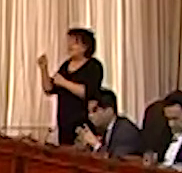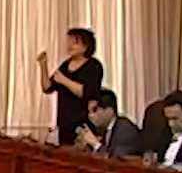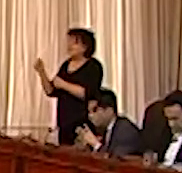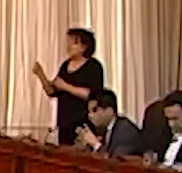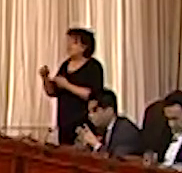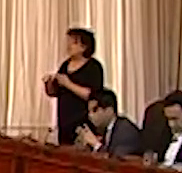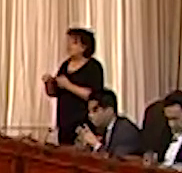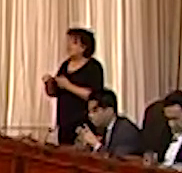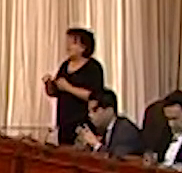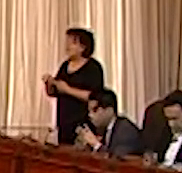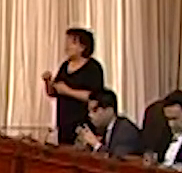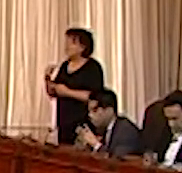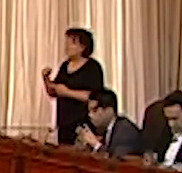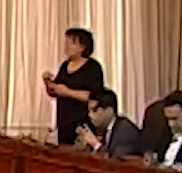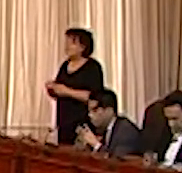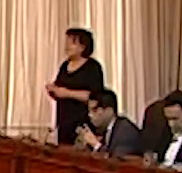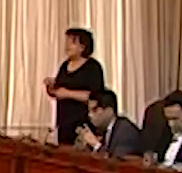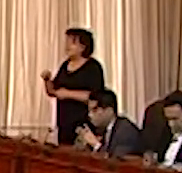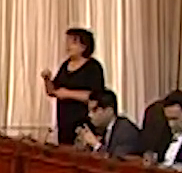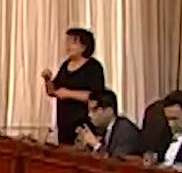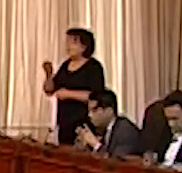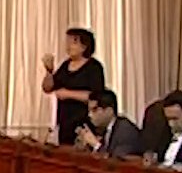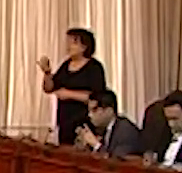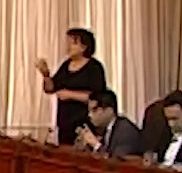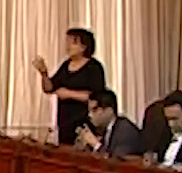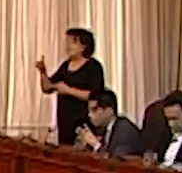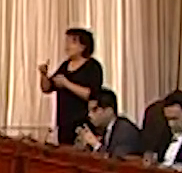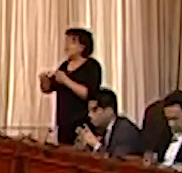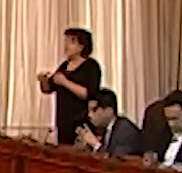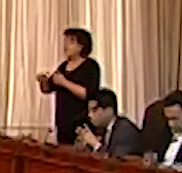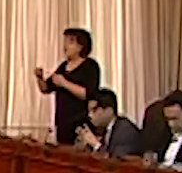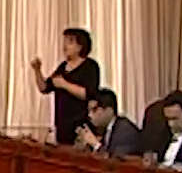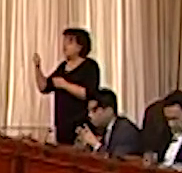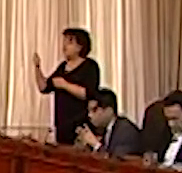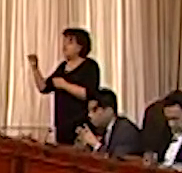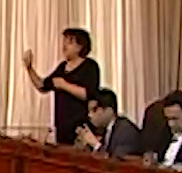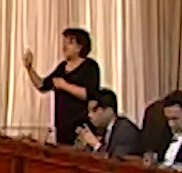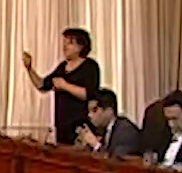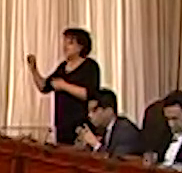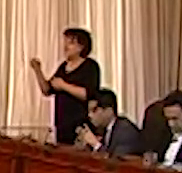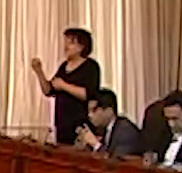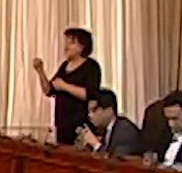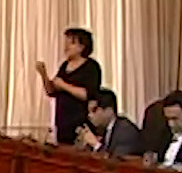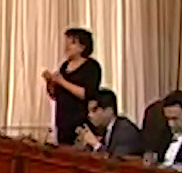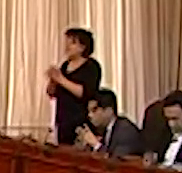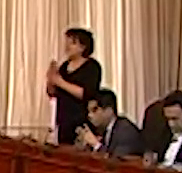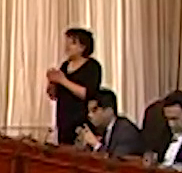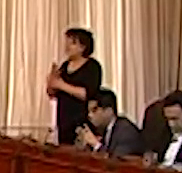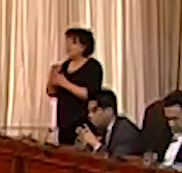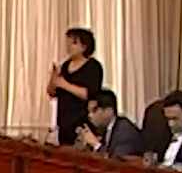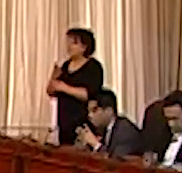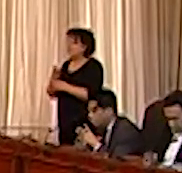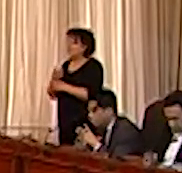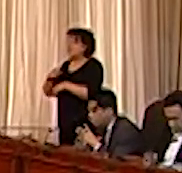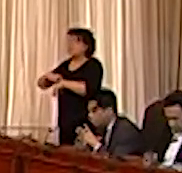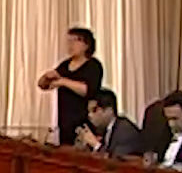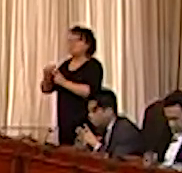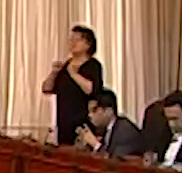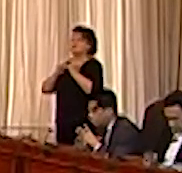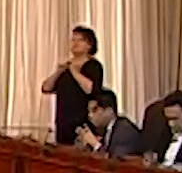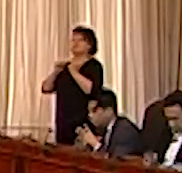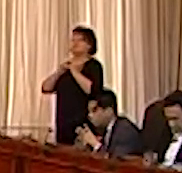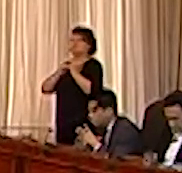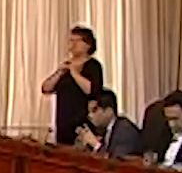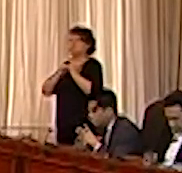del presente año así como del 4 al 6 de septiembre del año en curso correspondiente a su periodo vacacional respectivo de